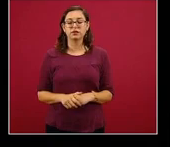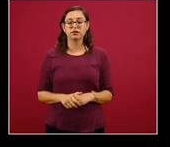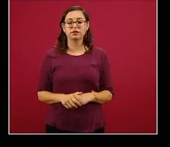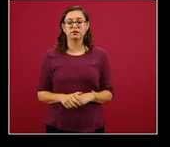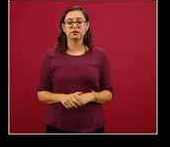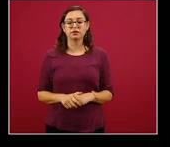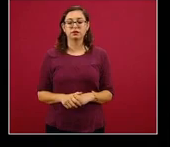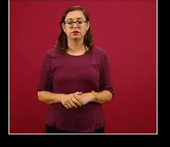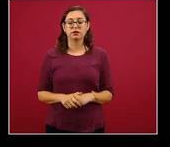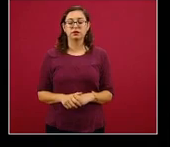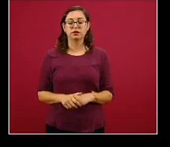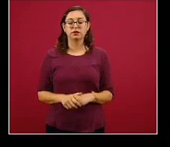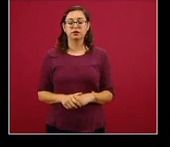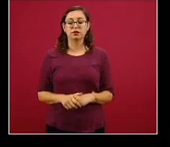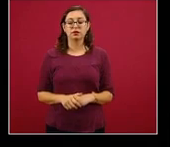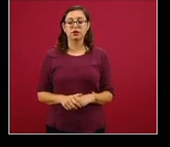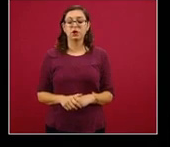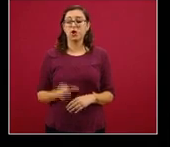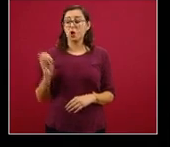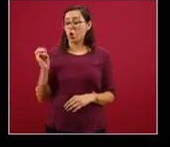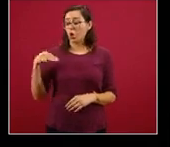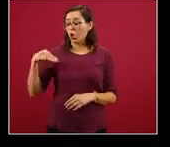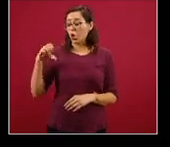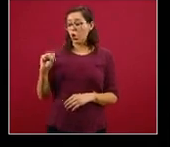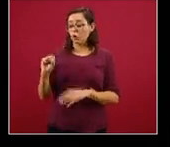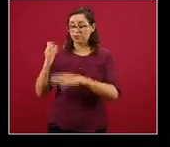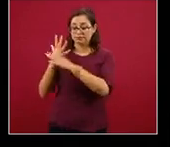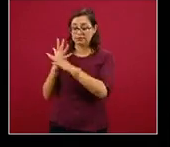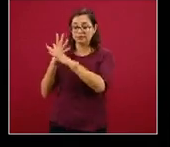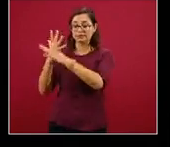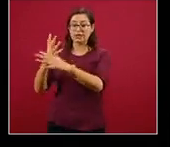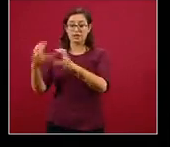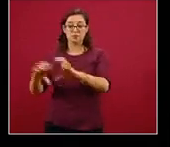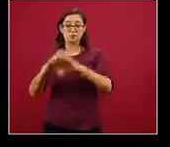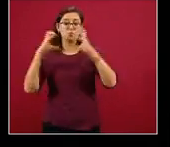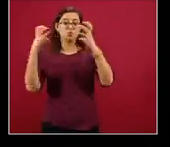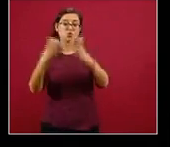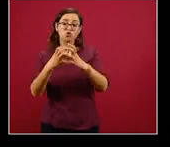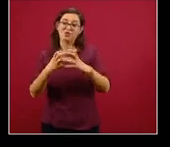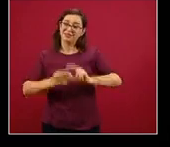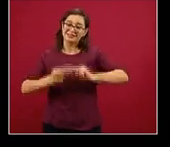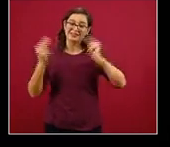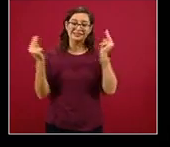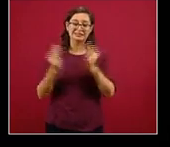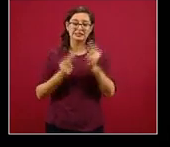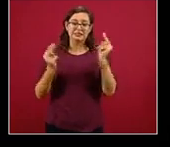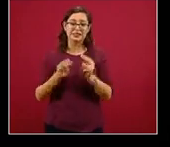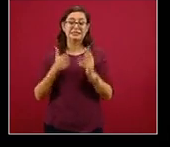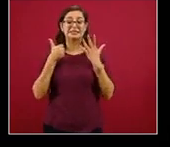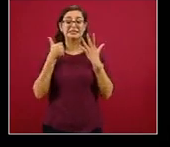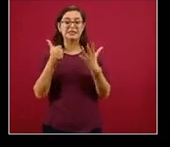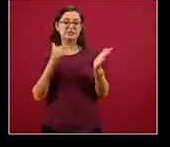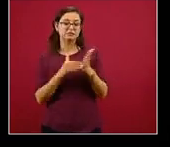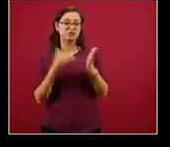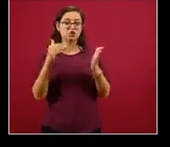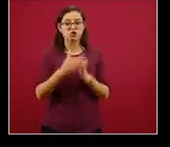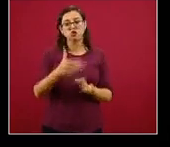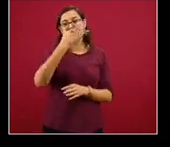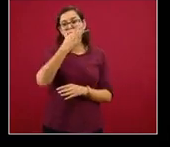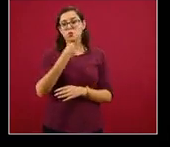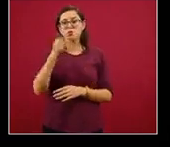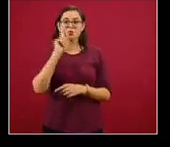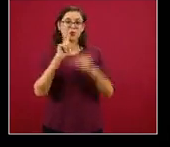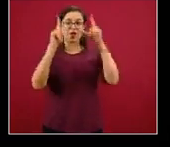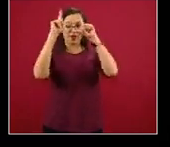se requieren a nivel mundial 6 millones de enfermeras y enfermeros para los sistemas de salud y poder atender pues, también el crecimiento